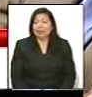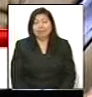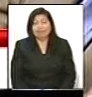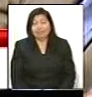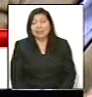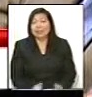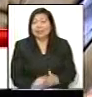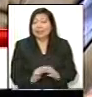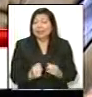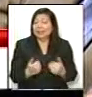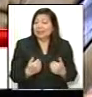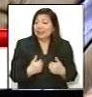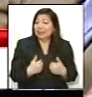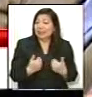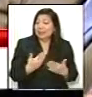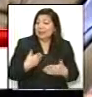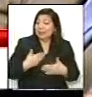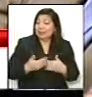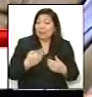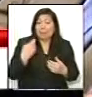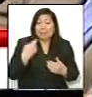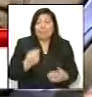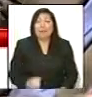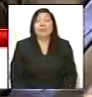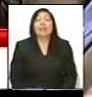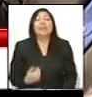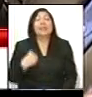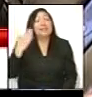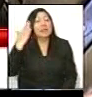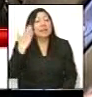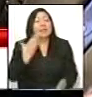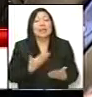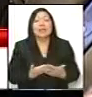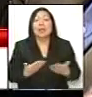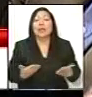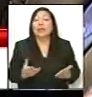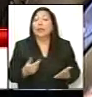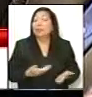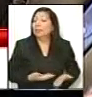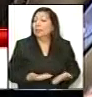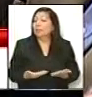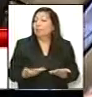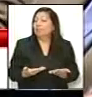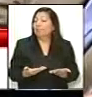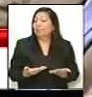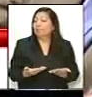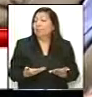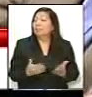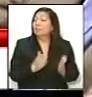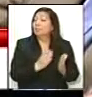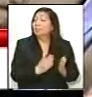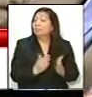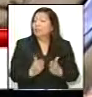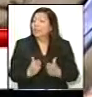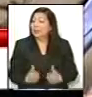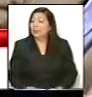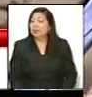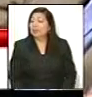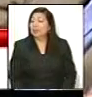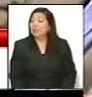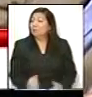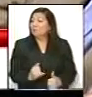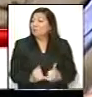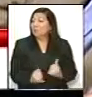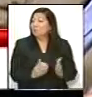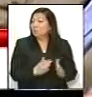los que sí tenemos ya trayectoria política y sabemos que la realidad nos lleva a unas determinadas